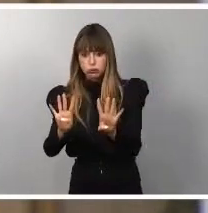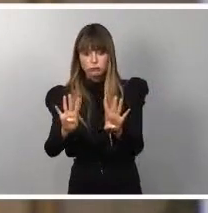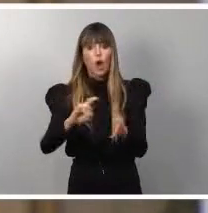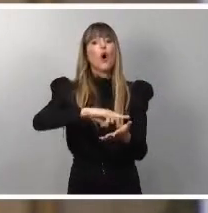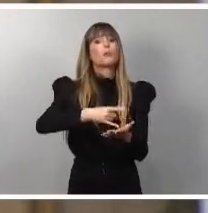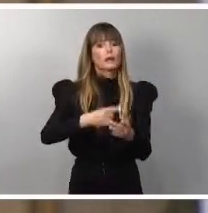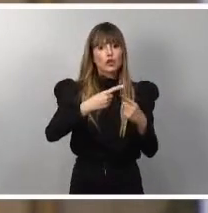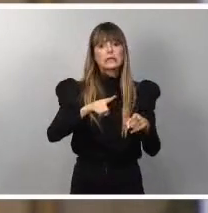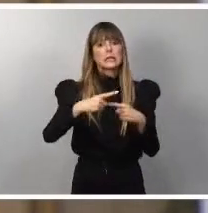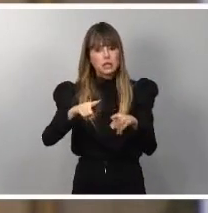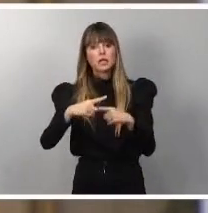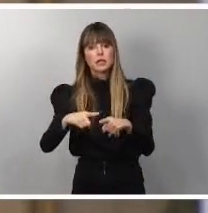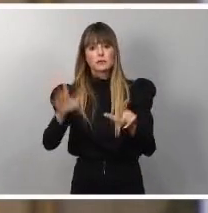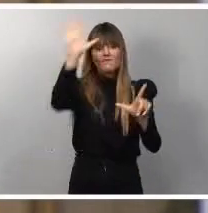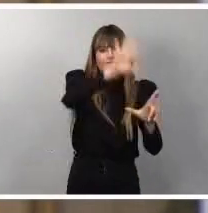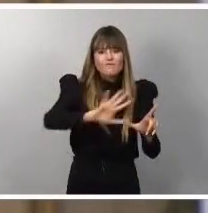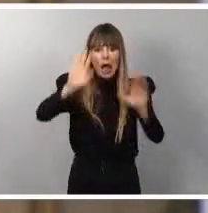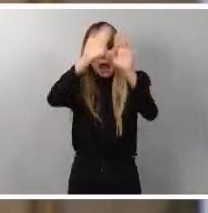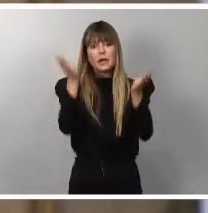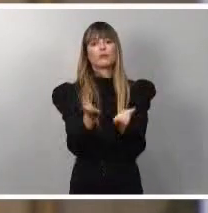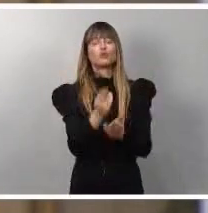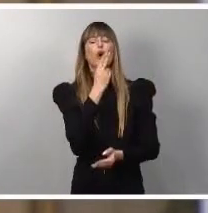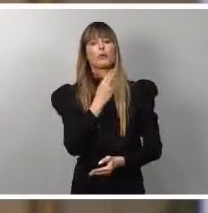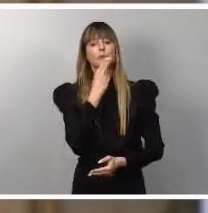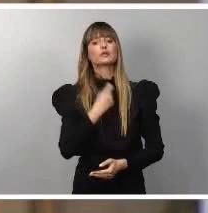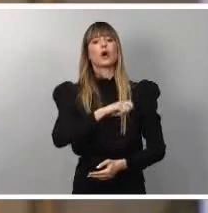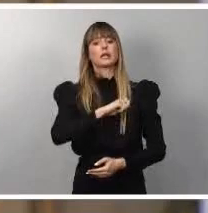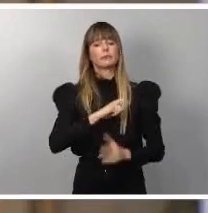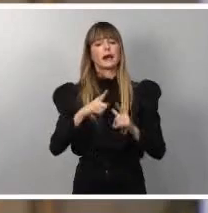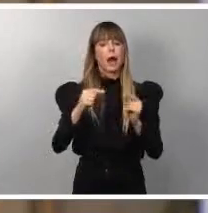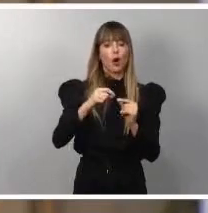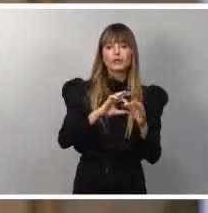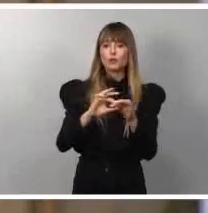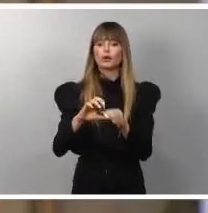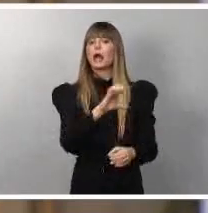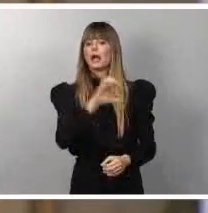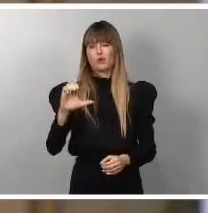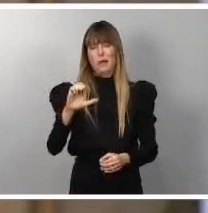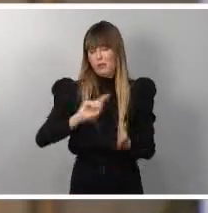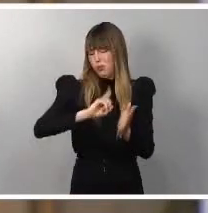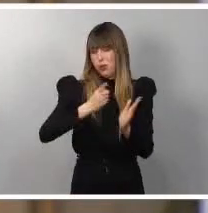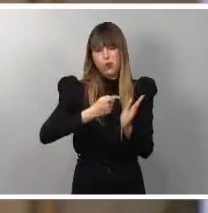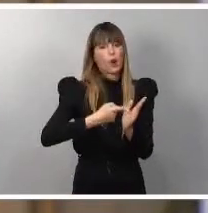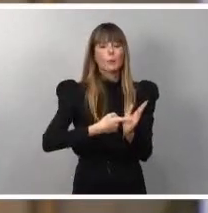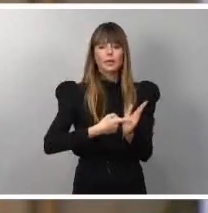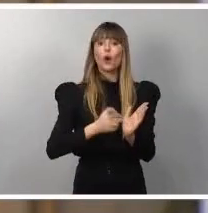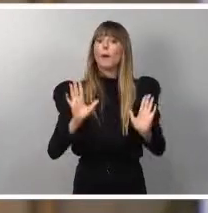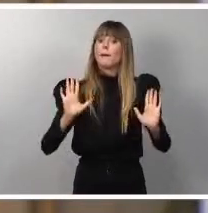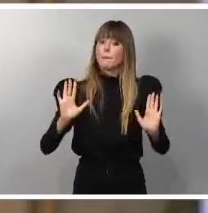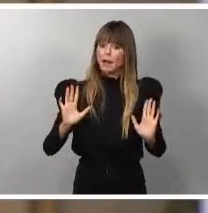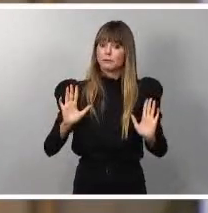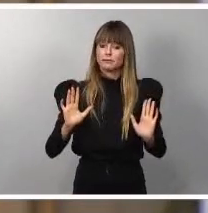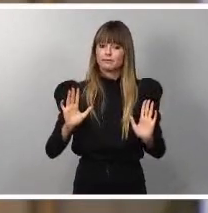operaciones a lo largo y ancho del mundo. Por tanto, el compromiso de España con la OTAN y con la Unión Europea es total, es absoluto, pero entendemos que